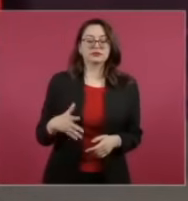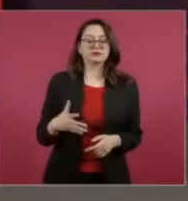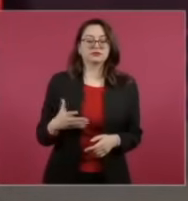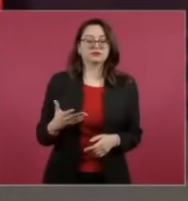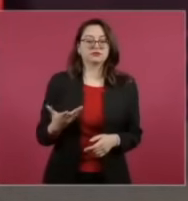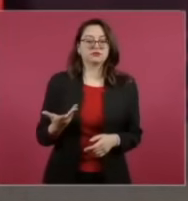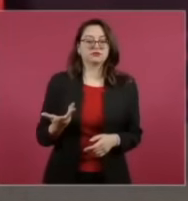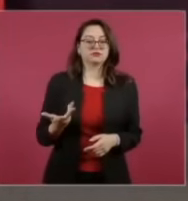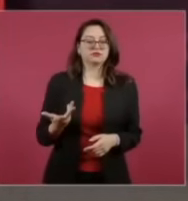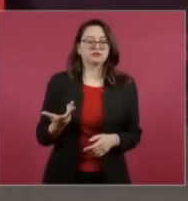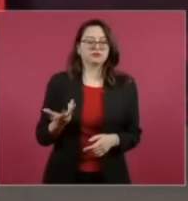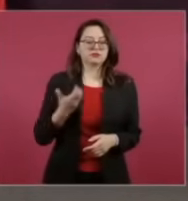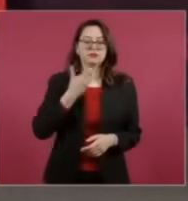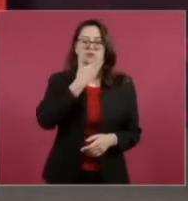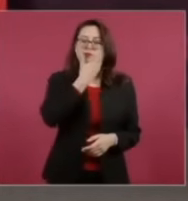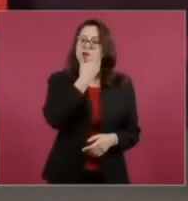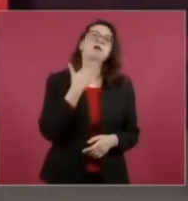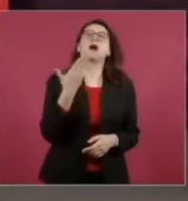más